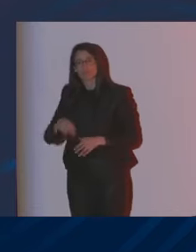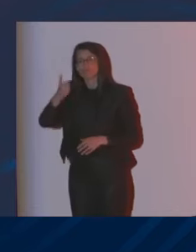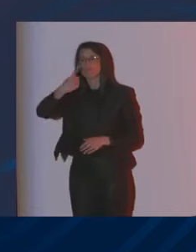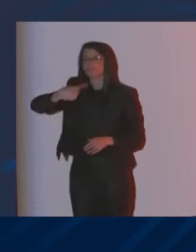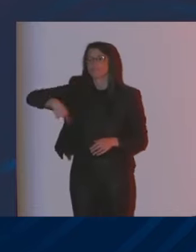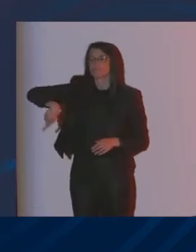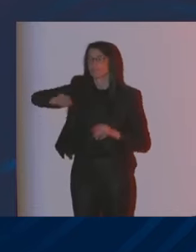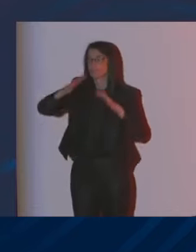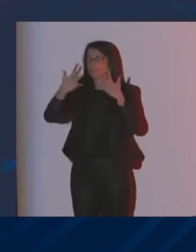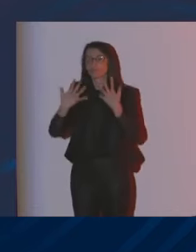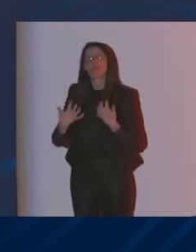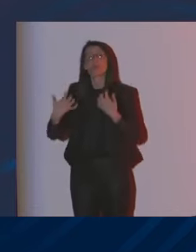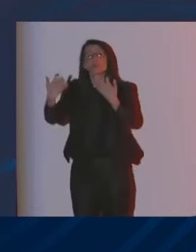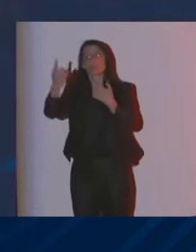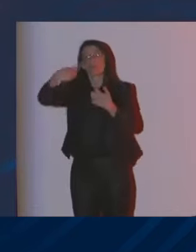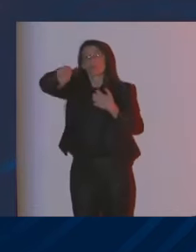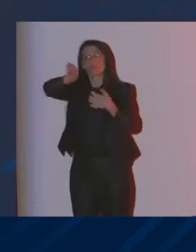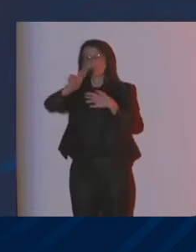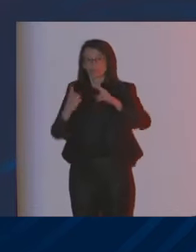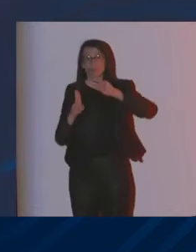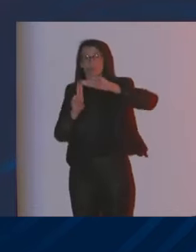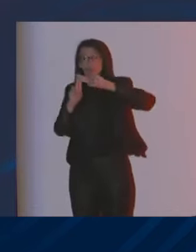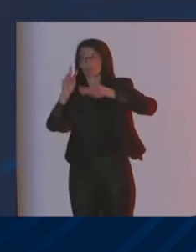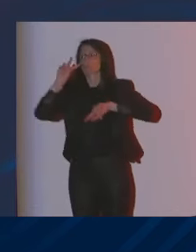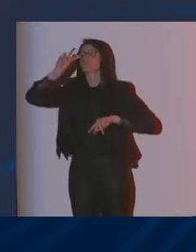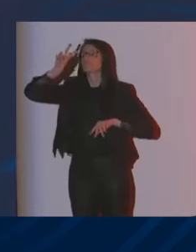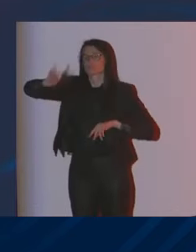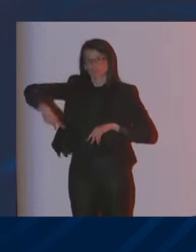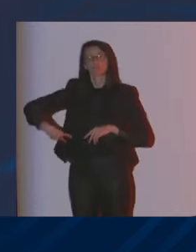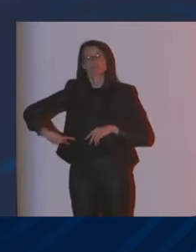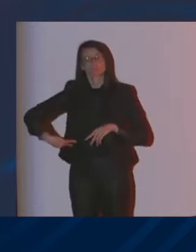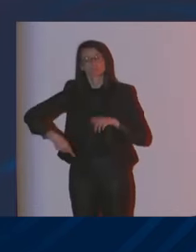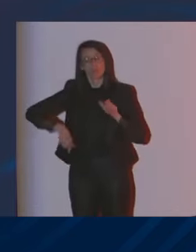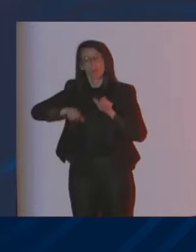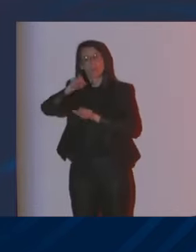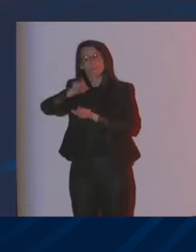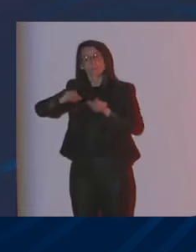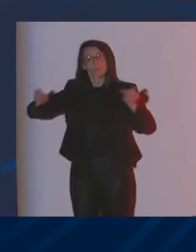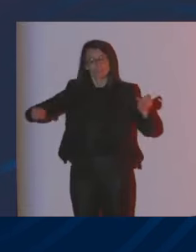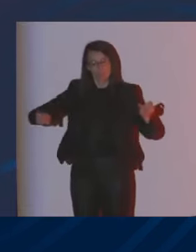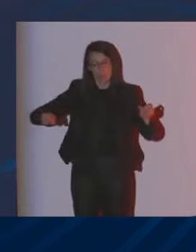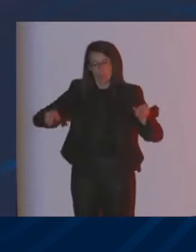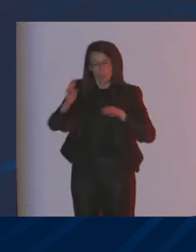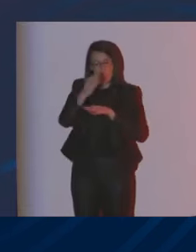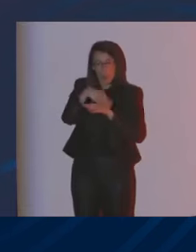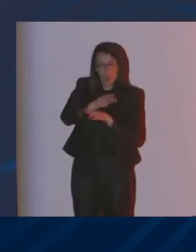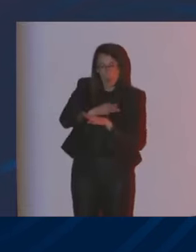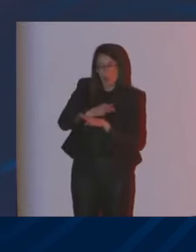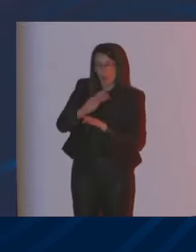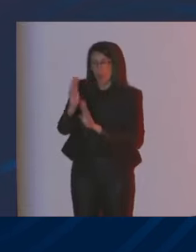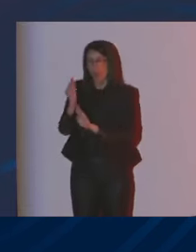Ustedes son Cruz Roja, personas cuidando de personas.